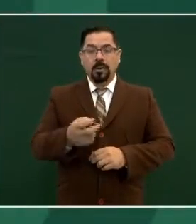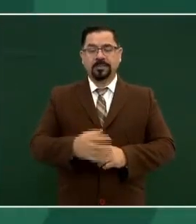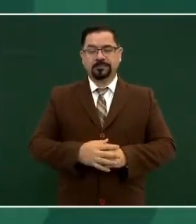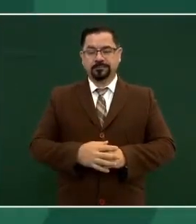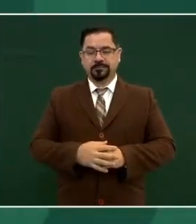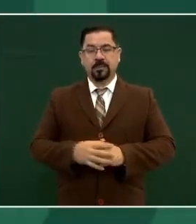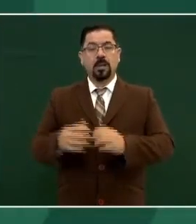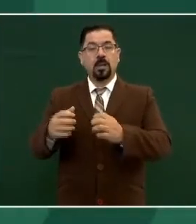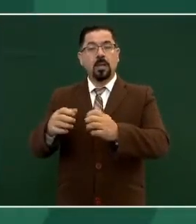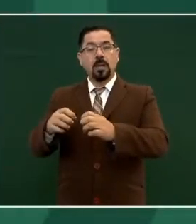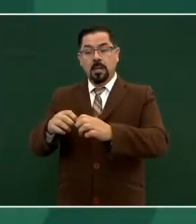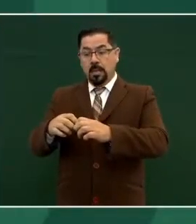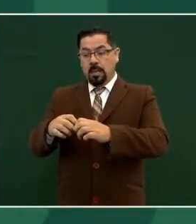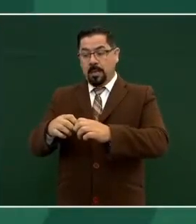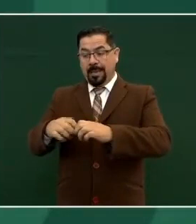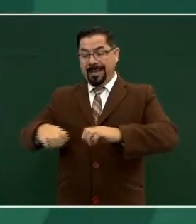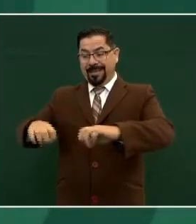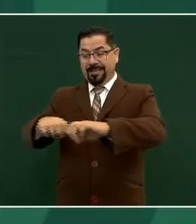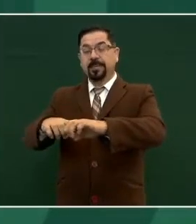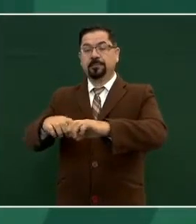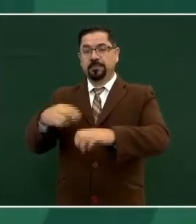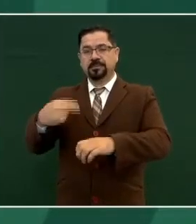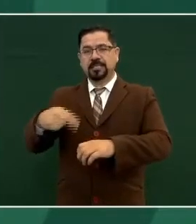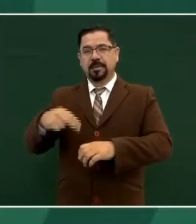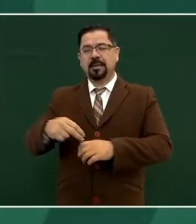el llamado CISEN,